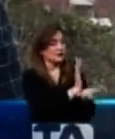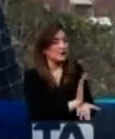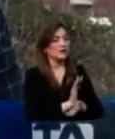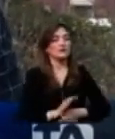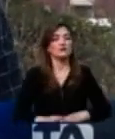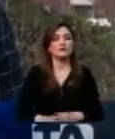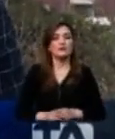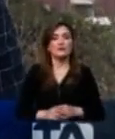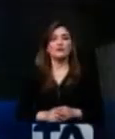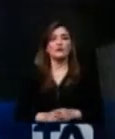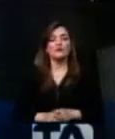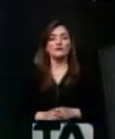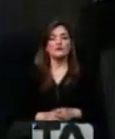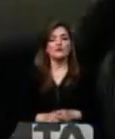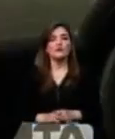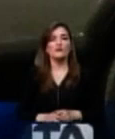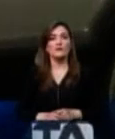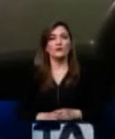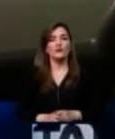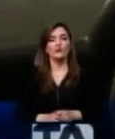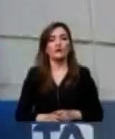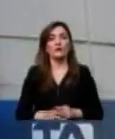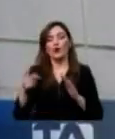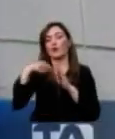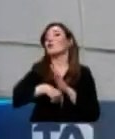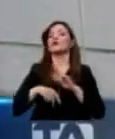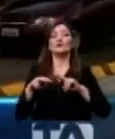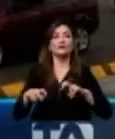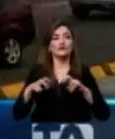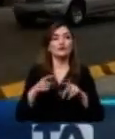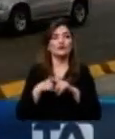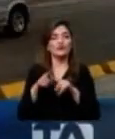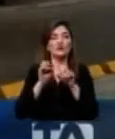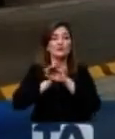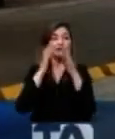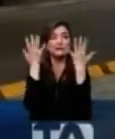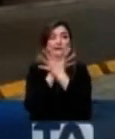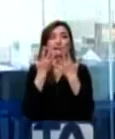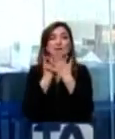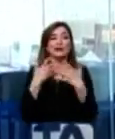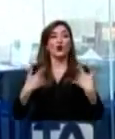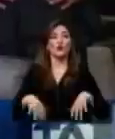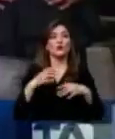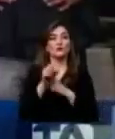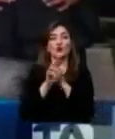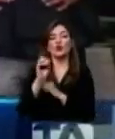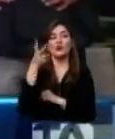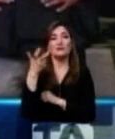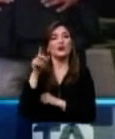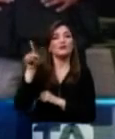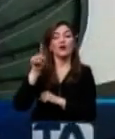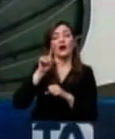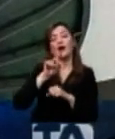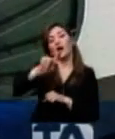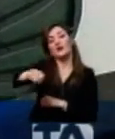oficial al respecto no obstante las auditorías alcanzan a otras poco claras gestiones desde el 2013 tc-televisión